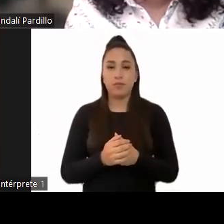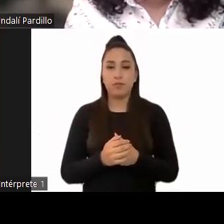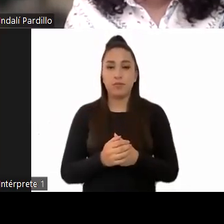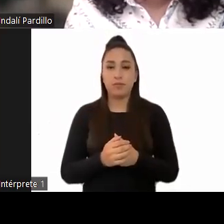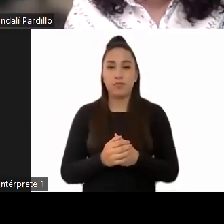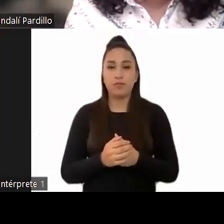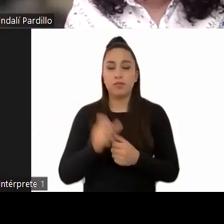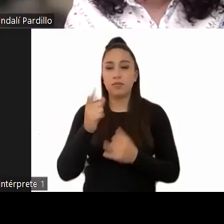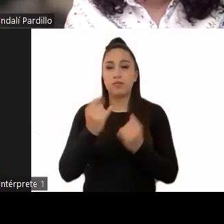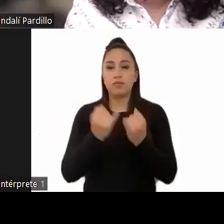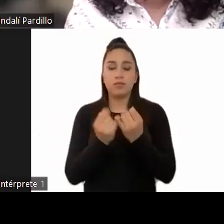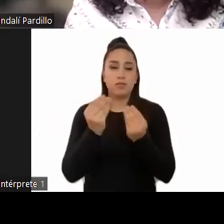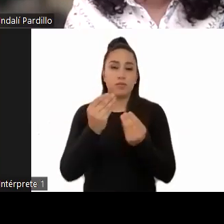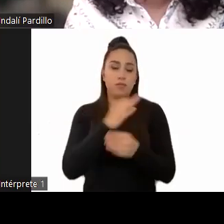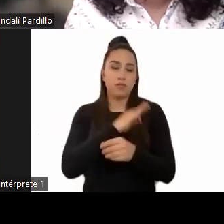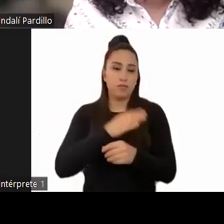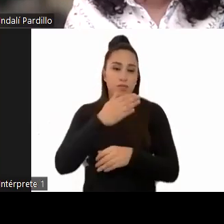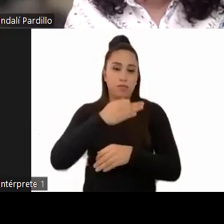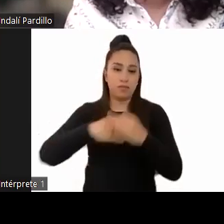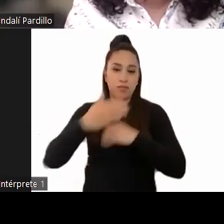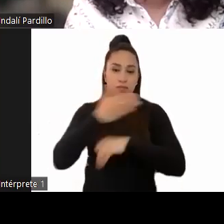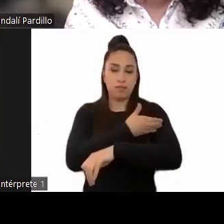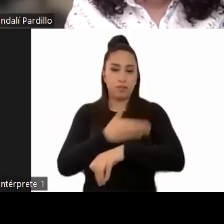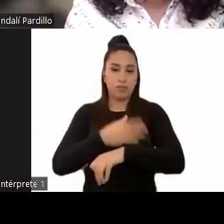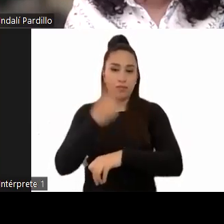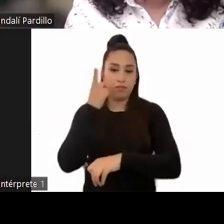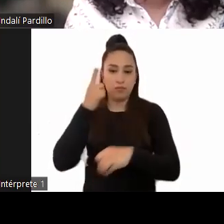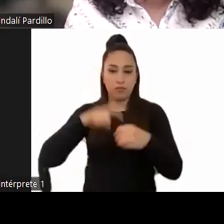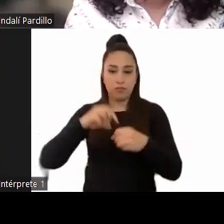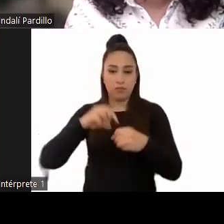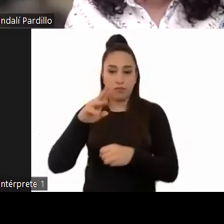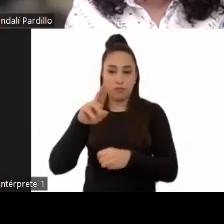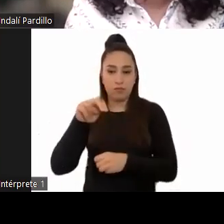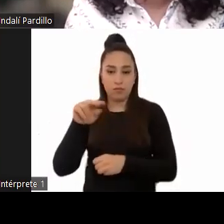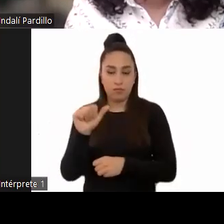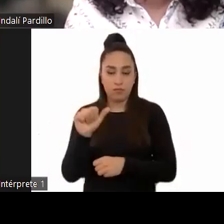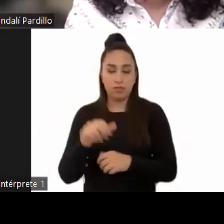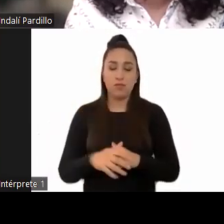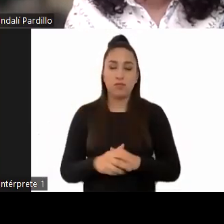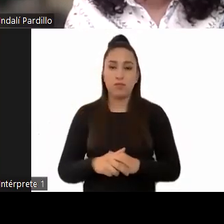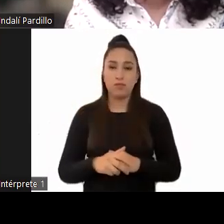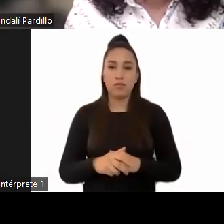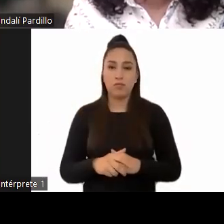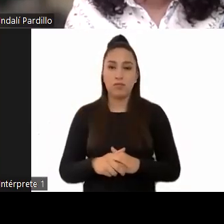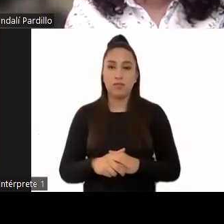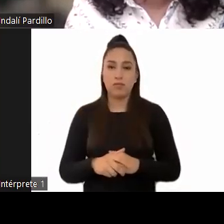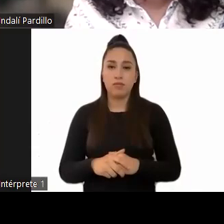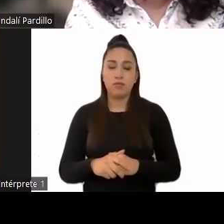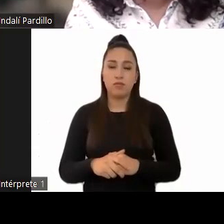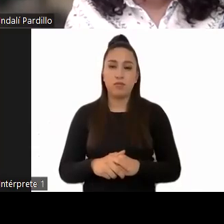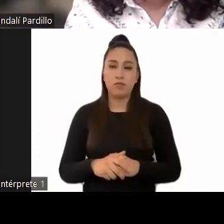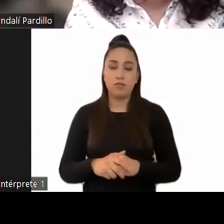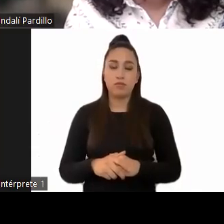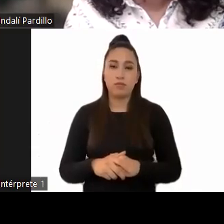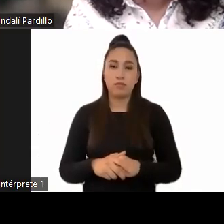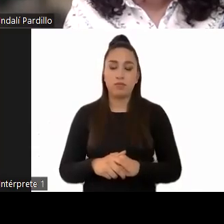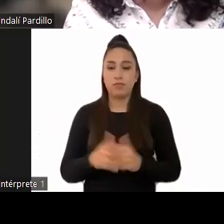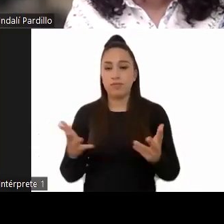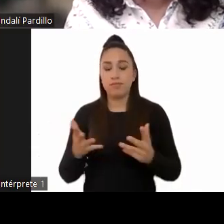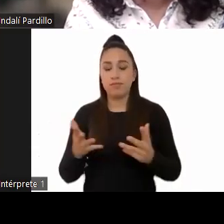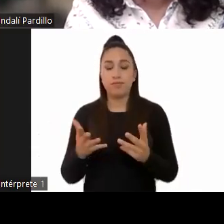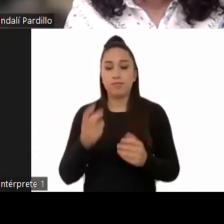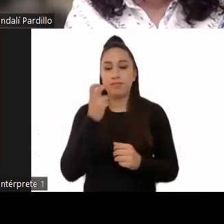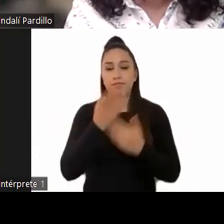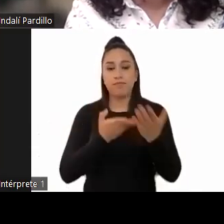Morena. Y sin duda es una gran oportunidad para que estas grandes iniciativas